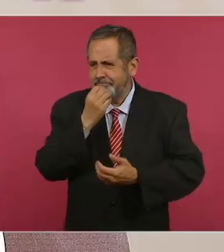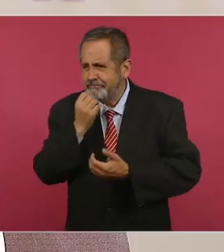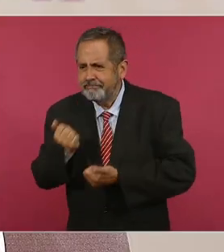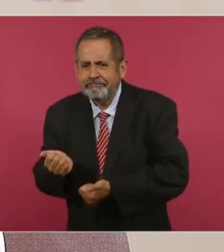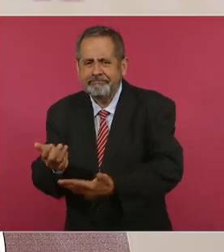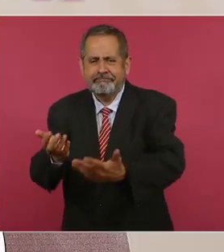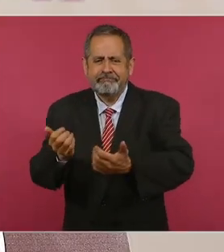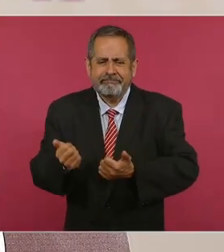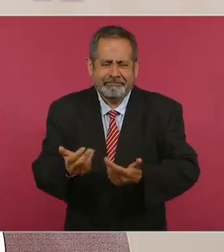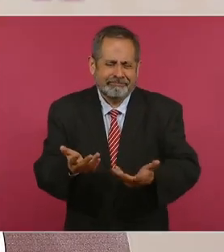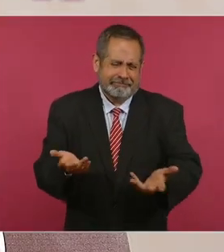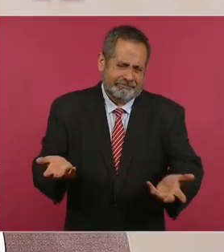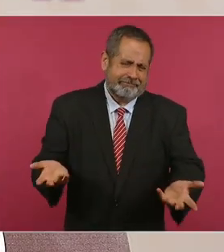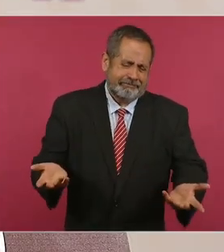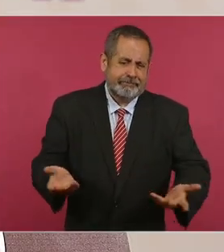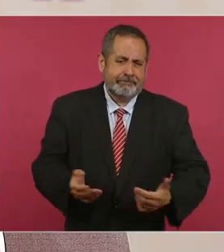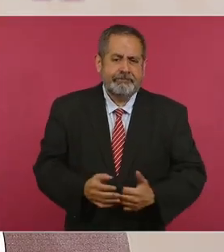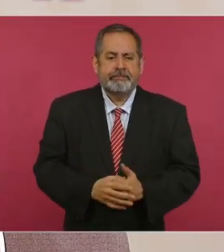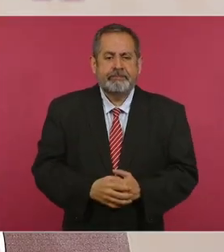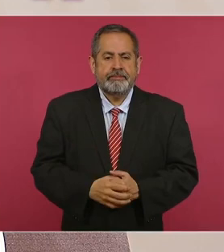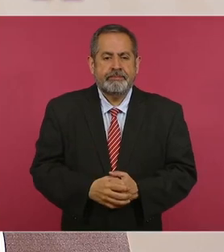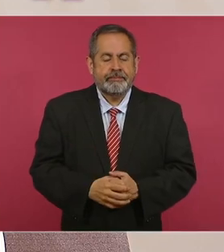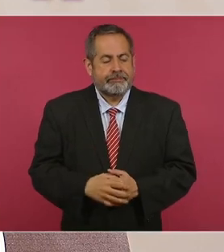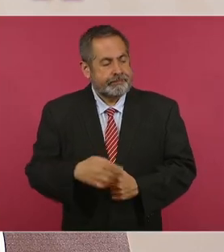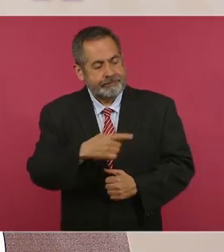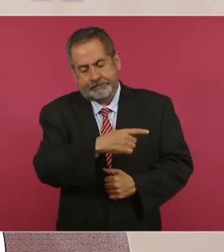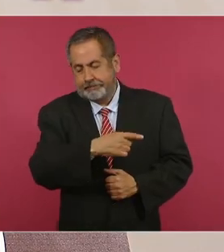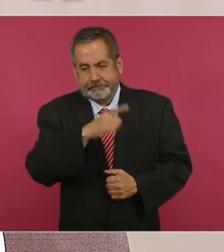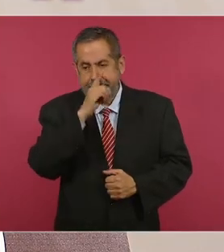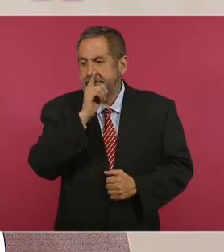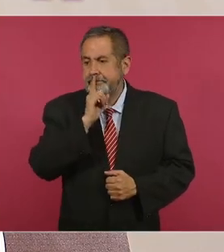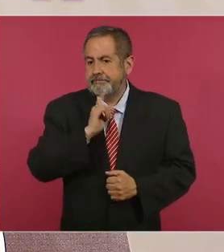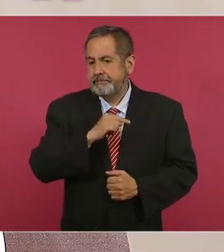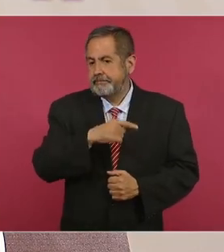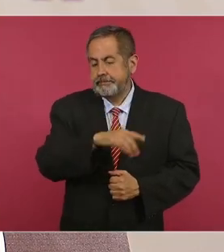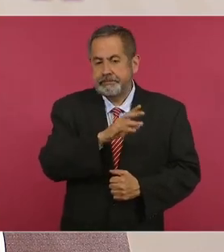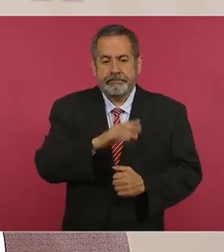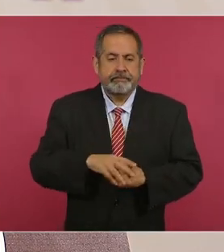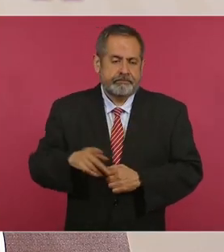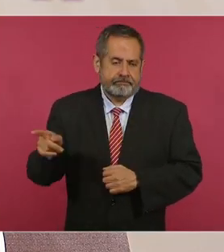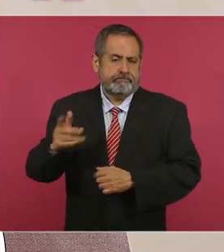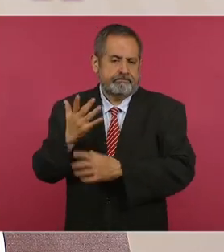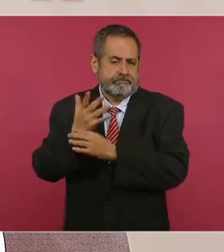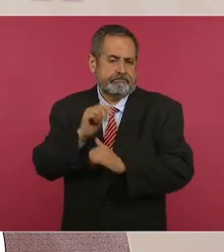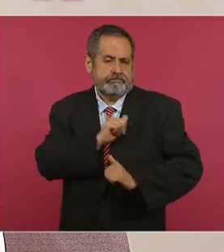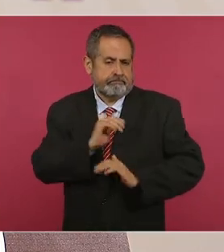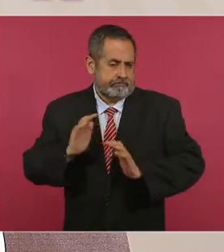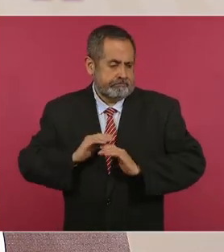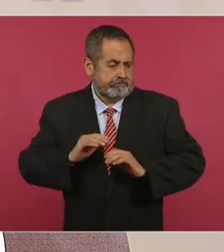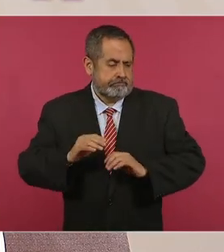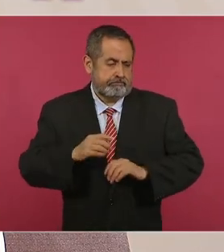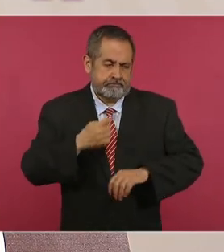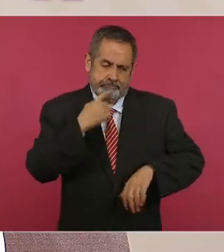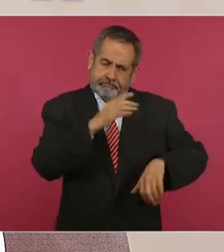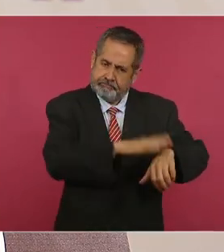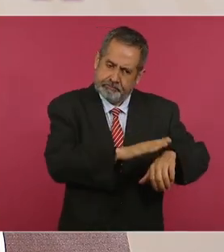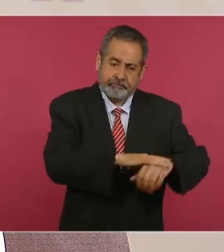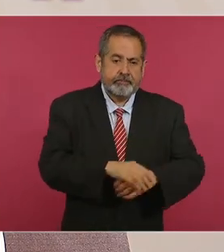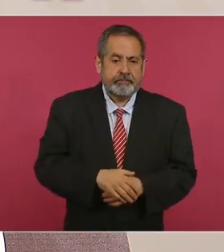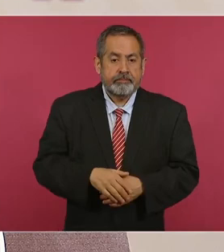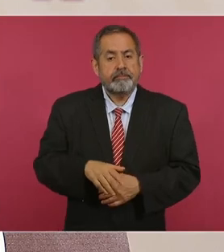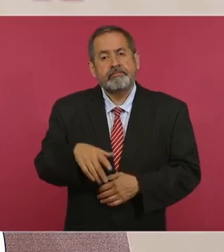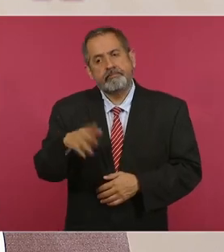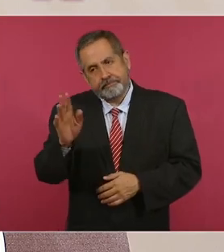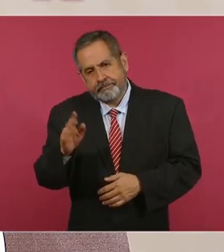decía, hasta aquí el desmentido del ejército. Pero como les decía, la oposición,